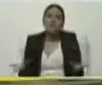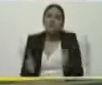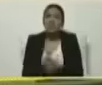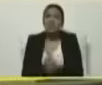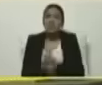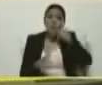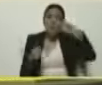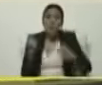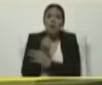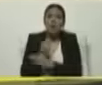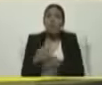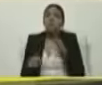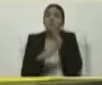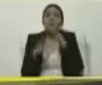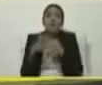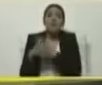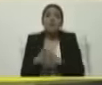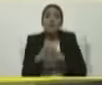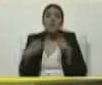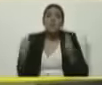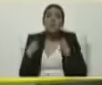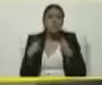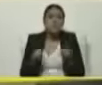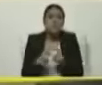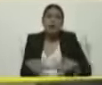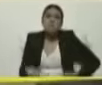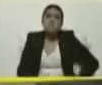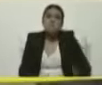Guaidó se fue a Miami y vive como magnate.